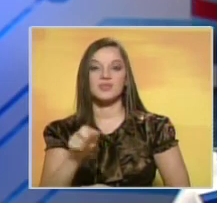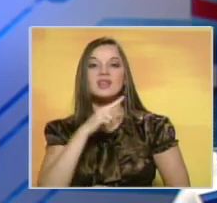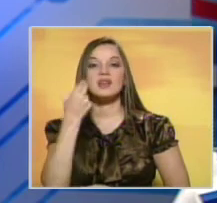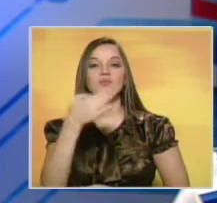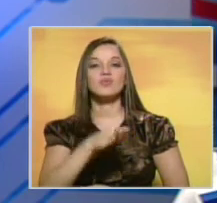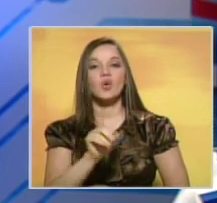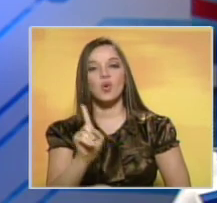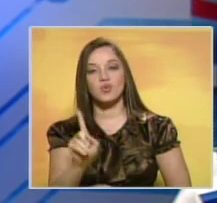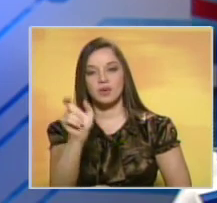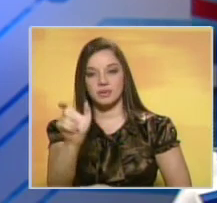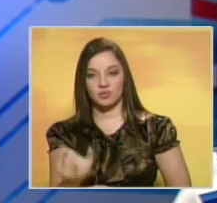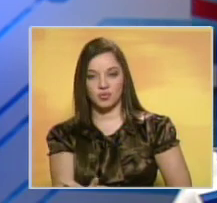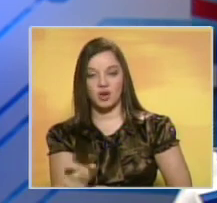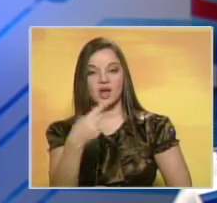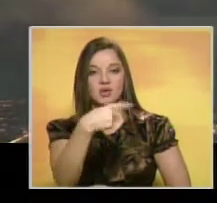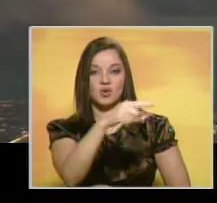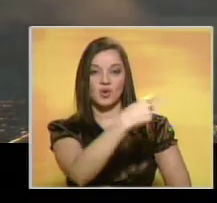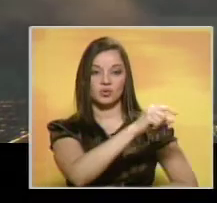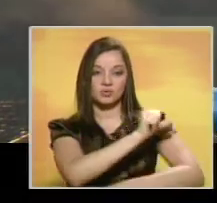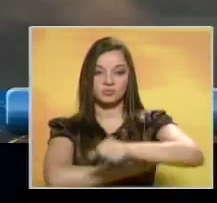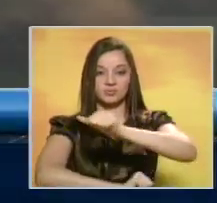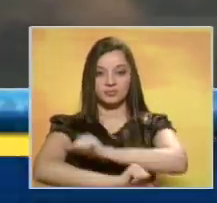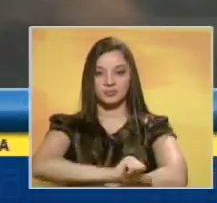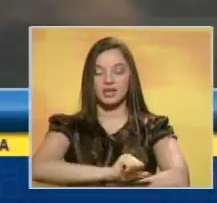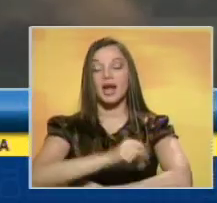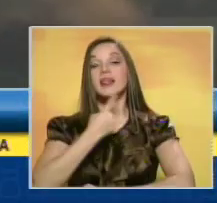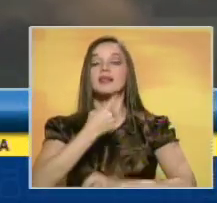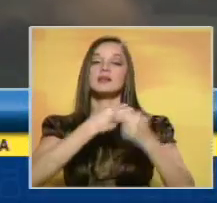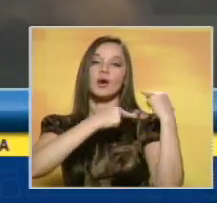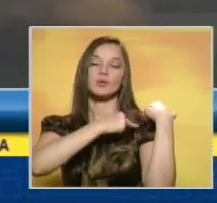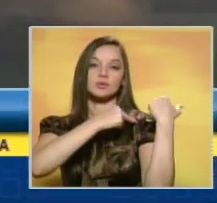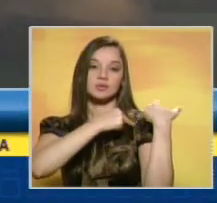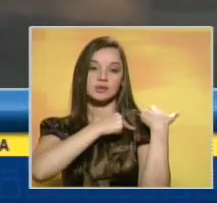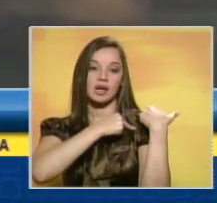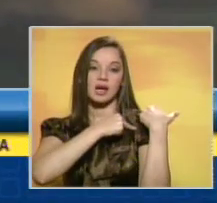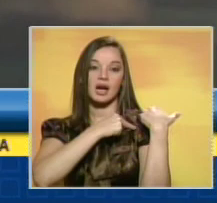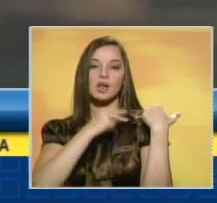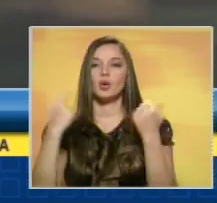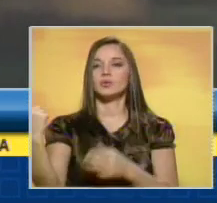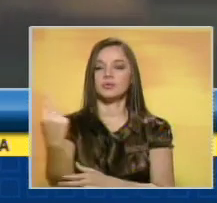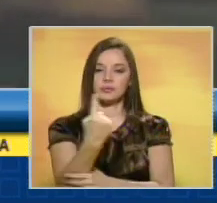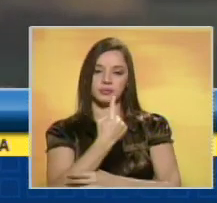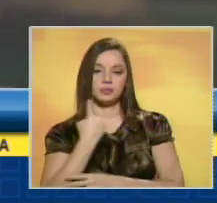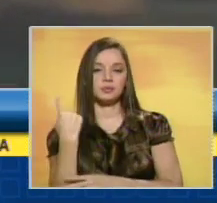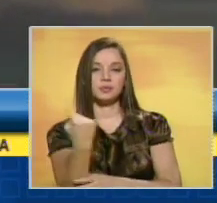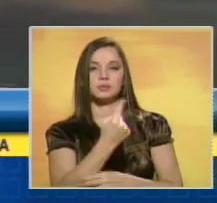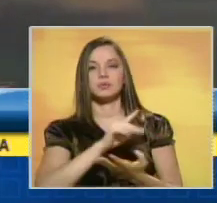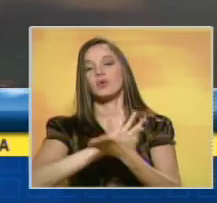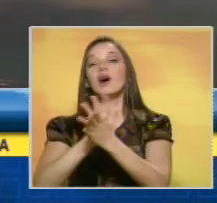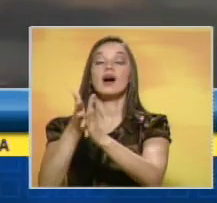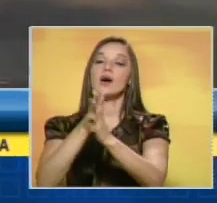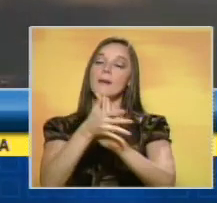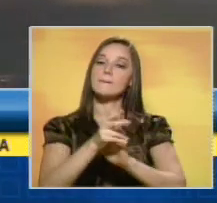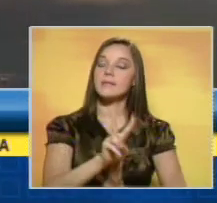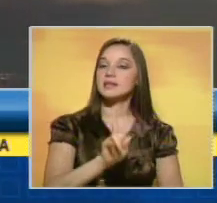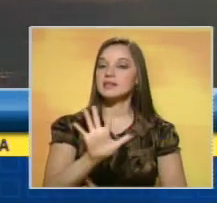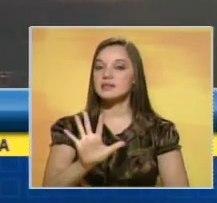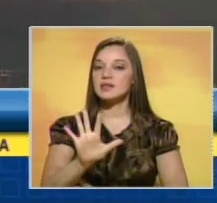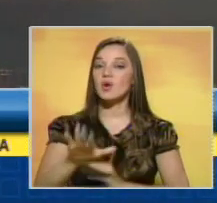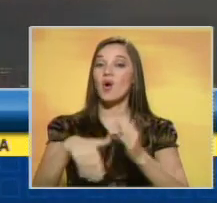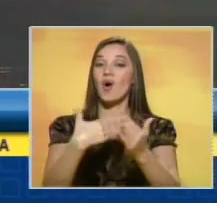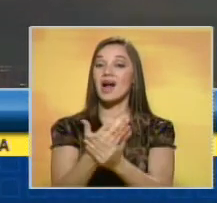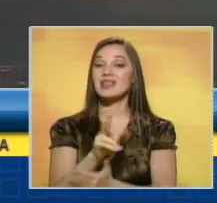de una persona y varios heridos. Según autoridades locales, el fenómeno arrasó con entre 25 y